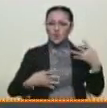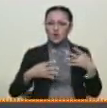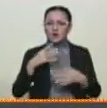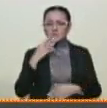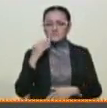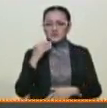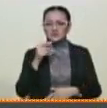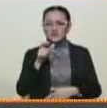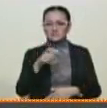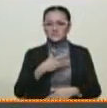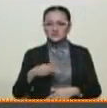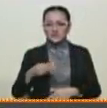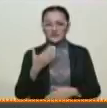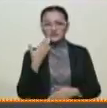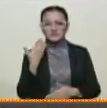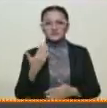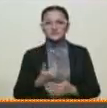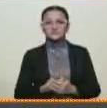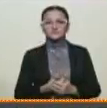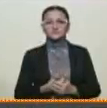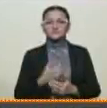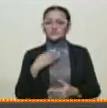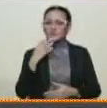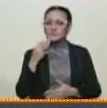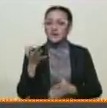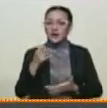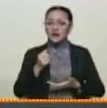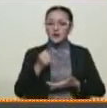experiencia de los CLAP.